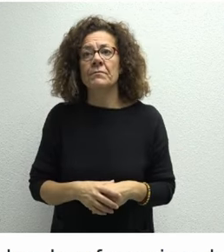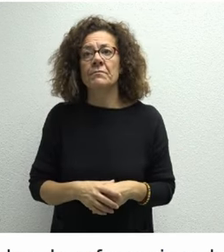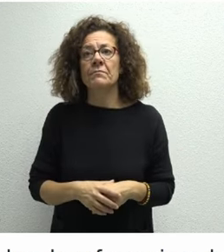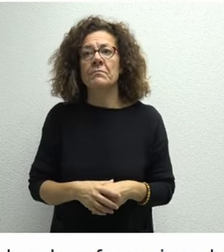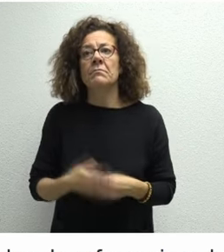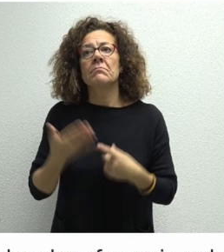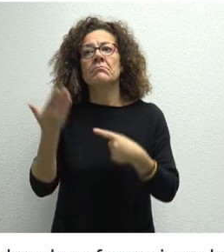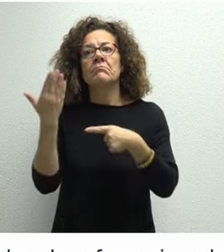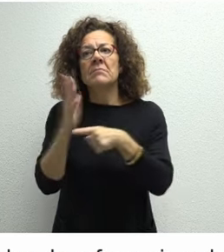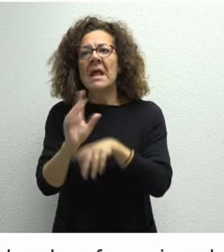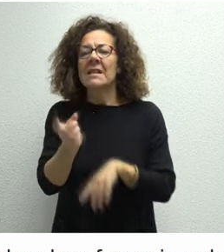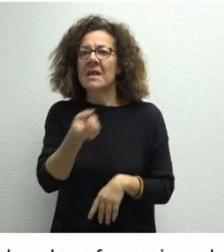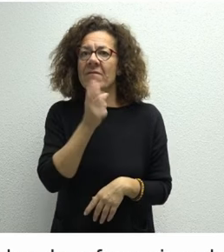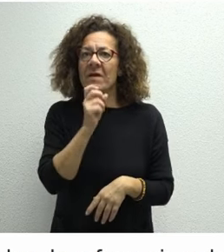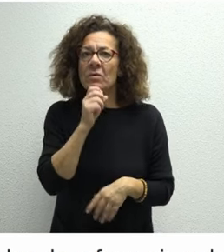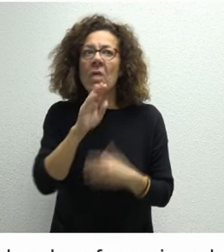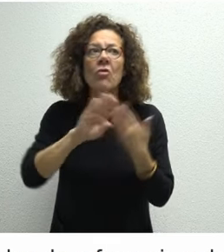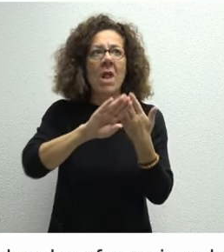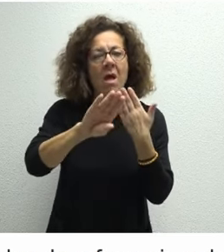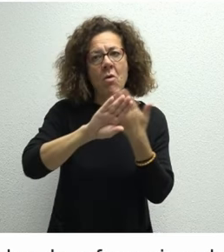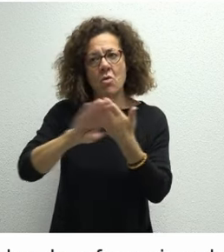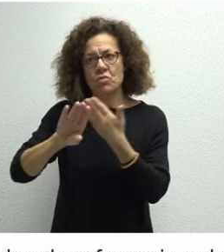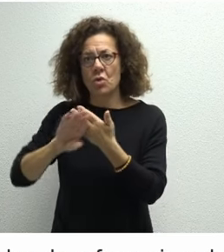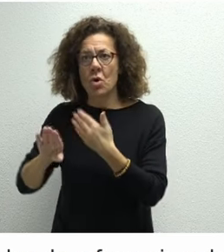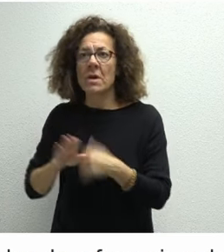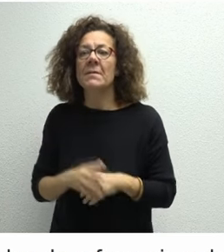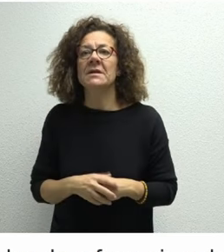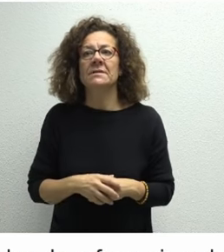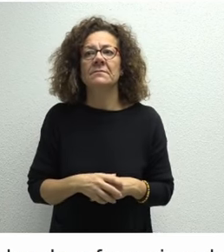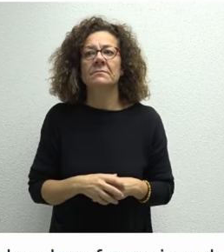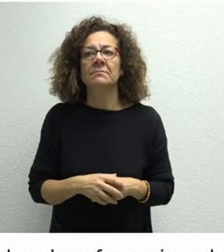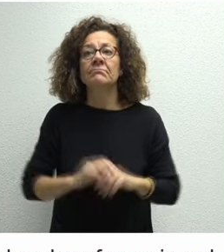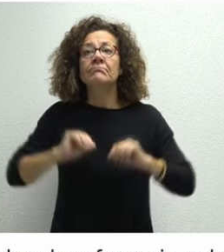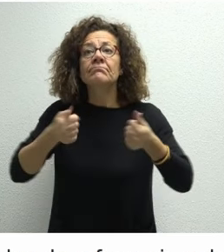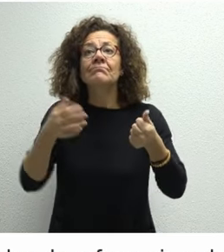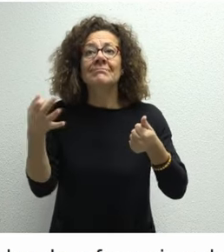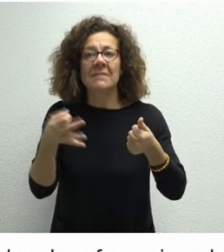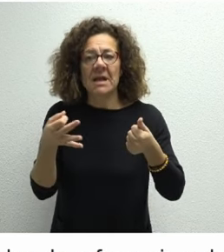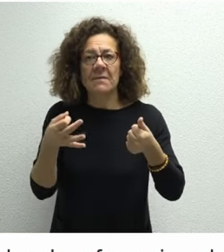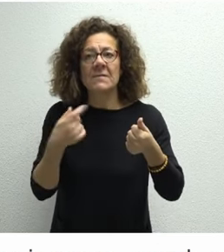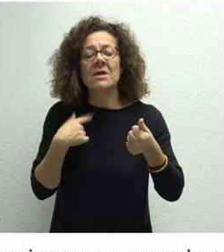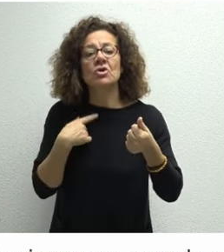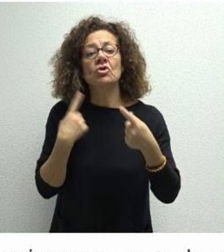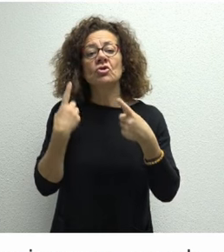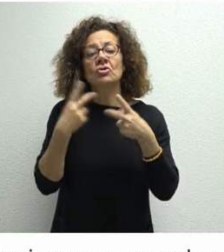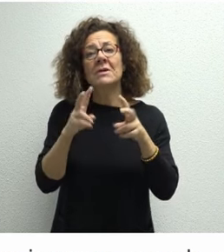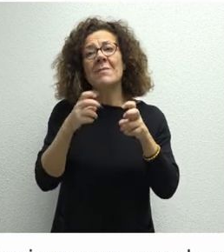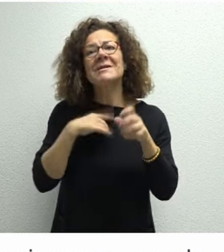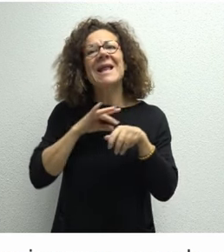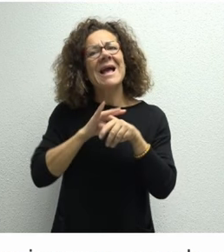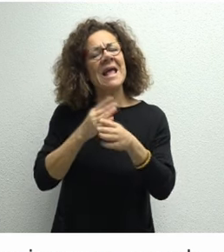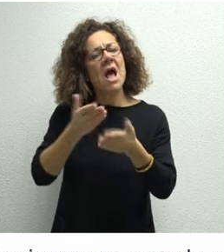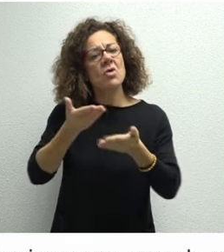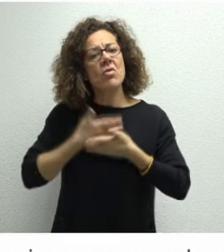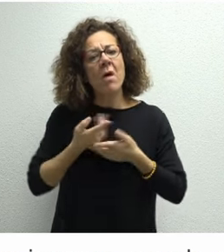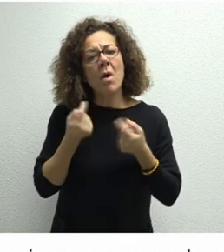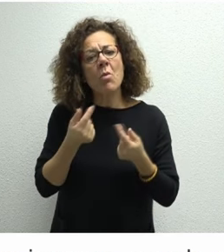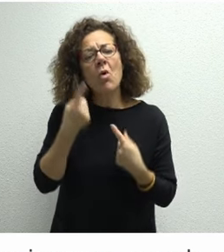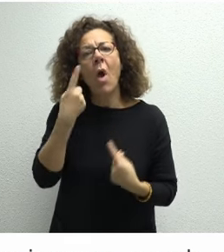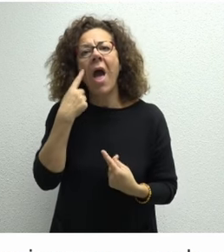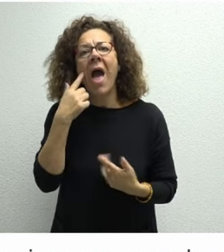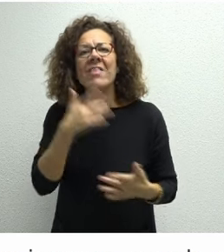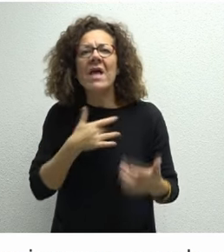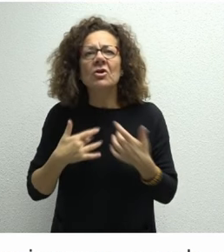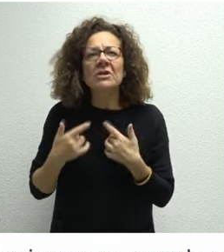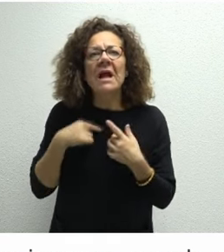plantea dificultades con el vecindario no de qué partimos partimos de cuestiones la guía nos ayudaba un poco a diagnosticar Cuál